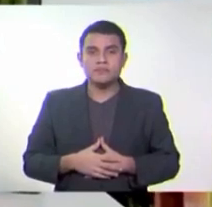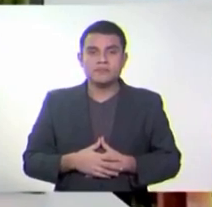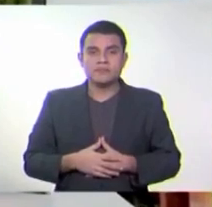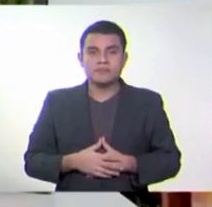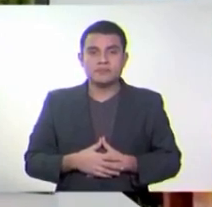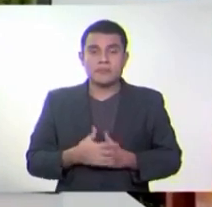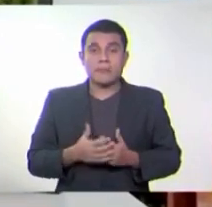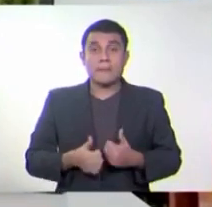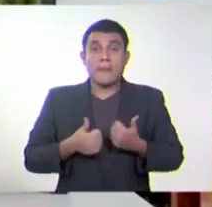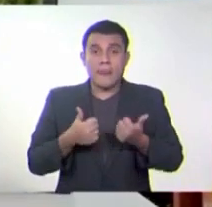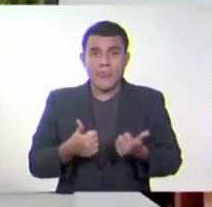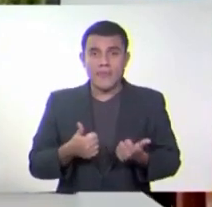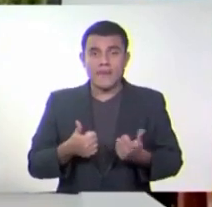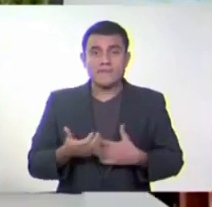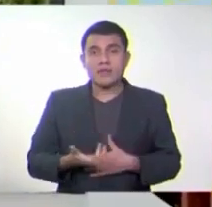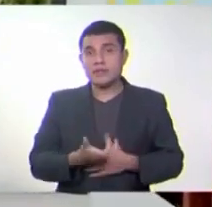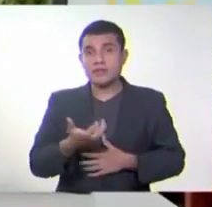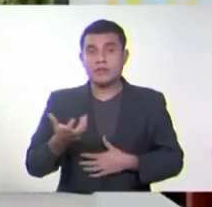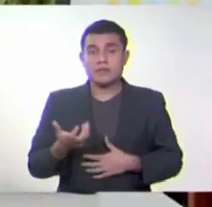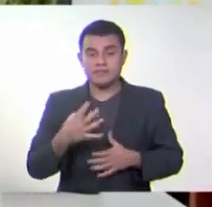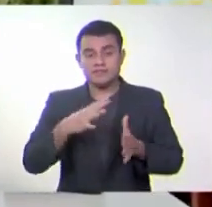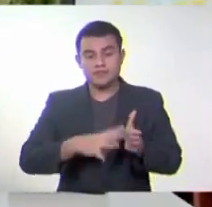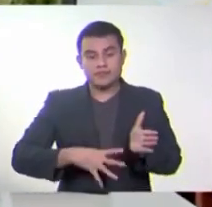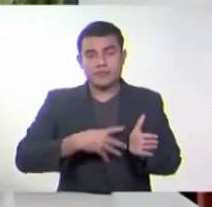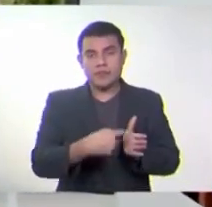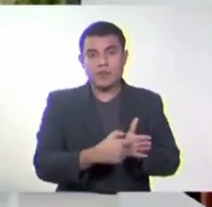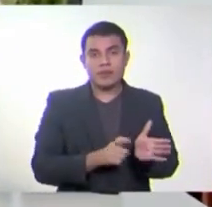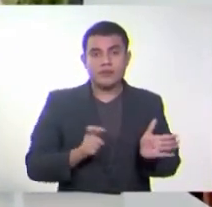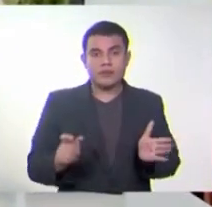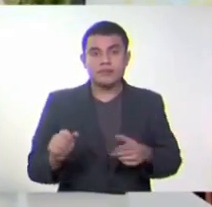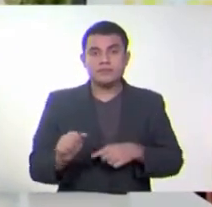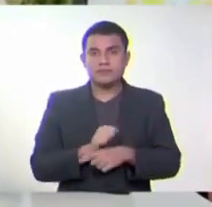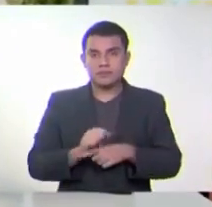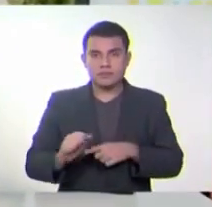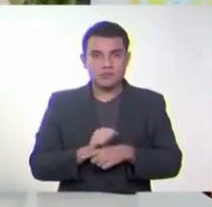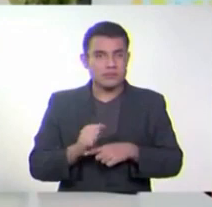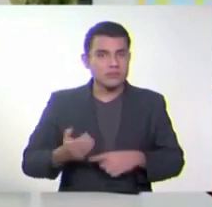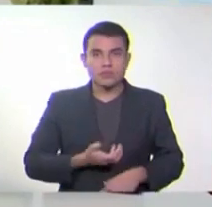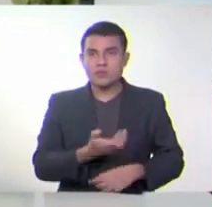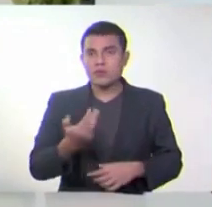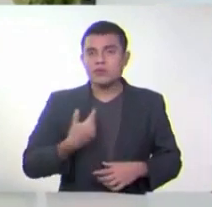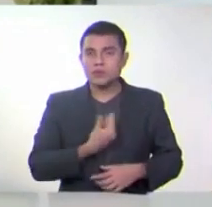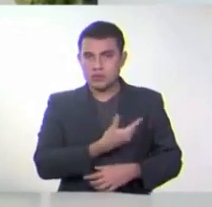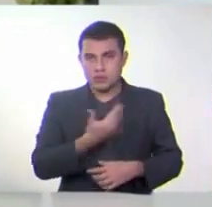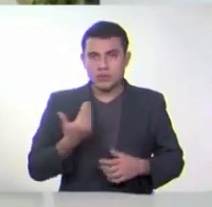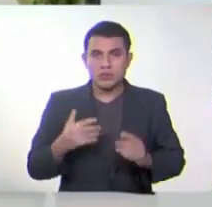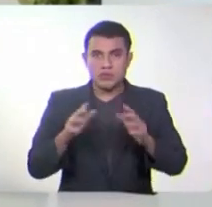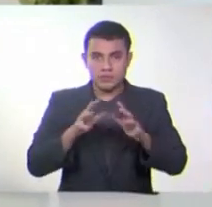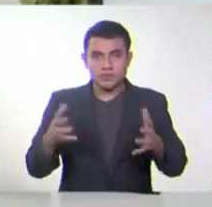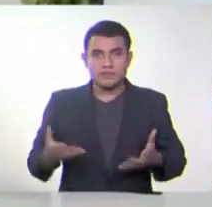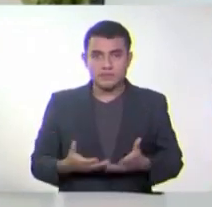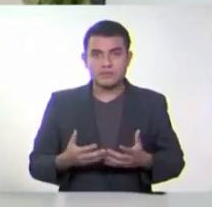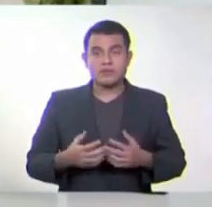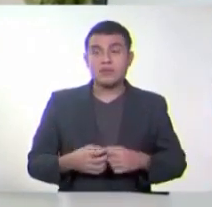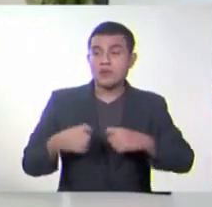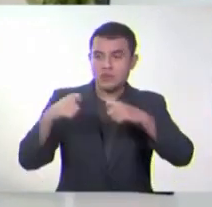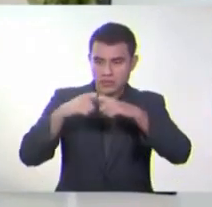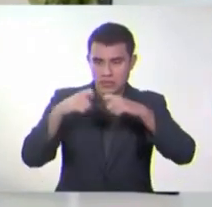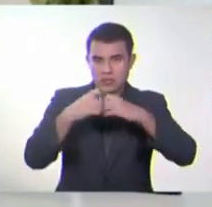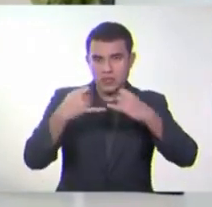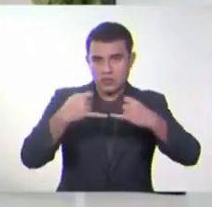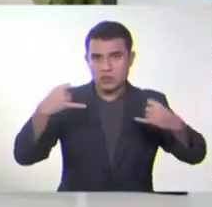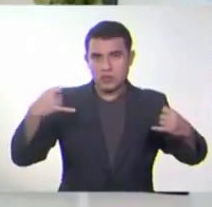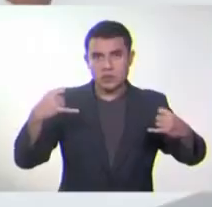Muy bien, los elementos de la tabla periódica prácticamente están en todo nuestro entorno. Los cables eléctricos